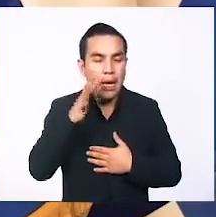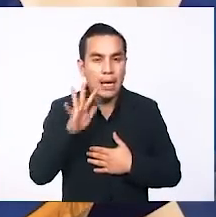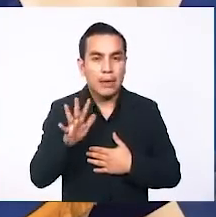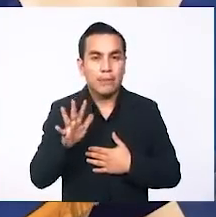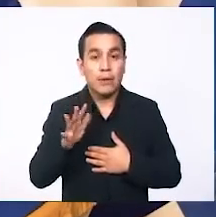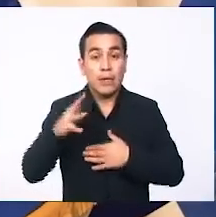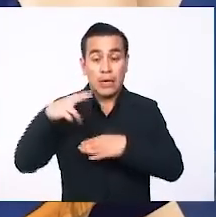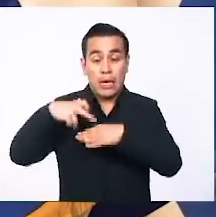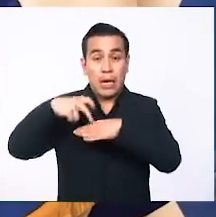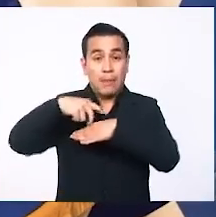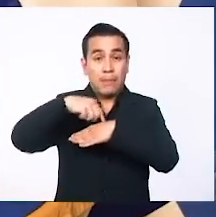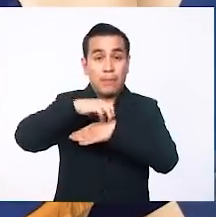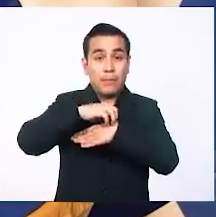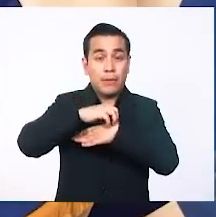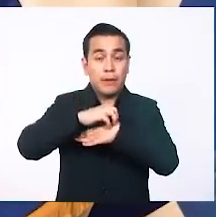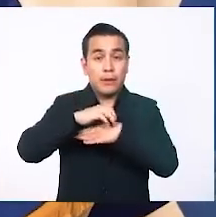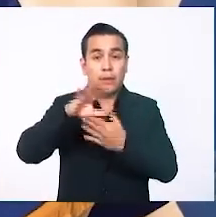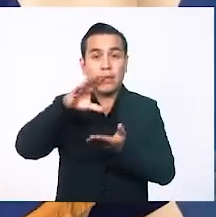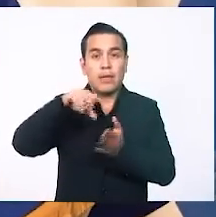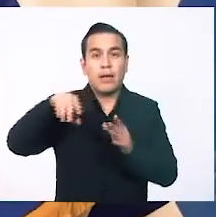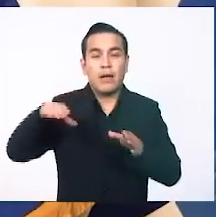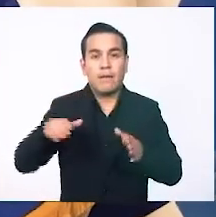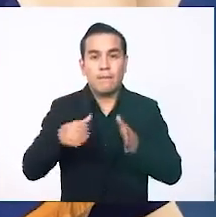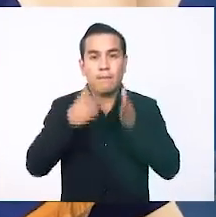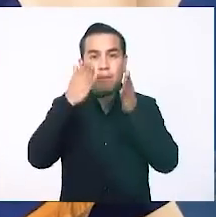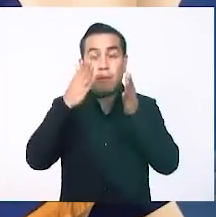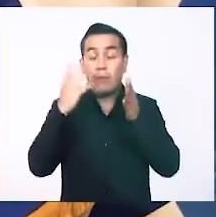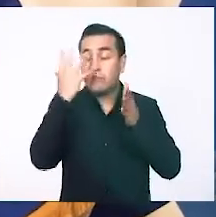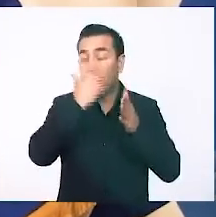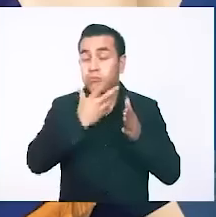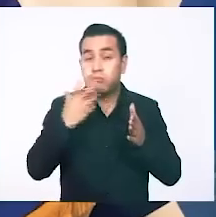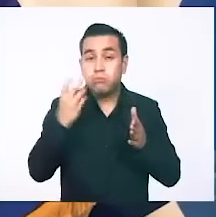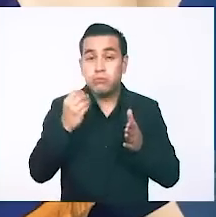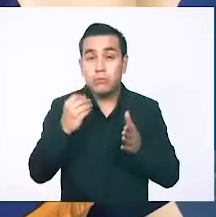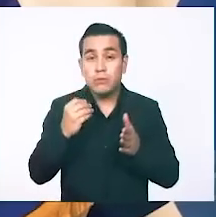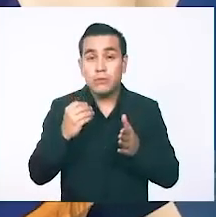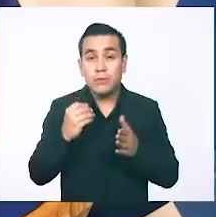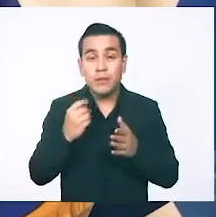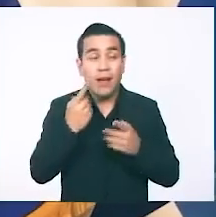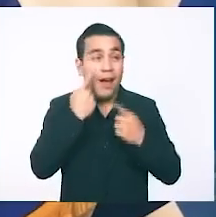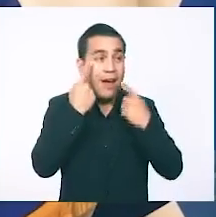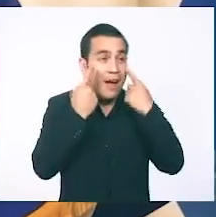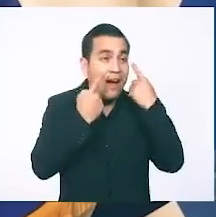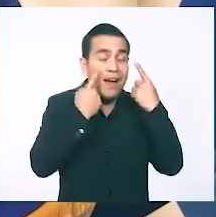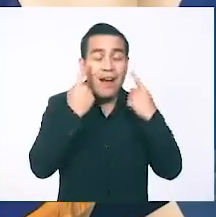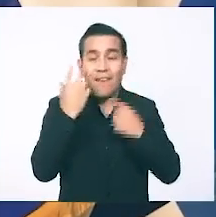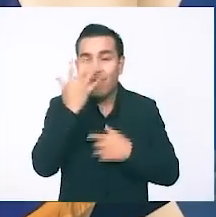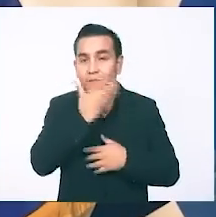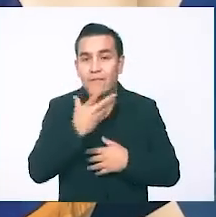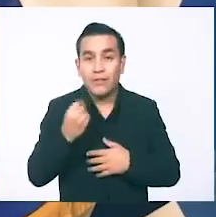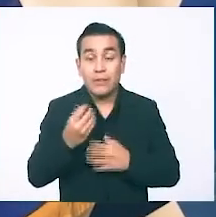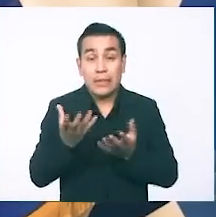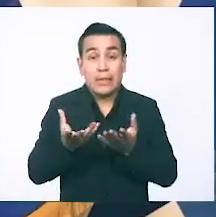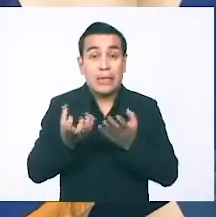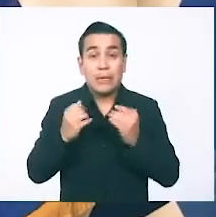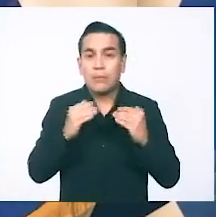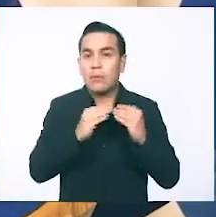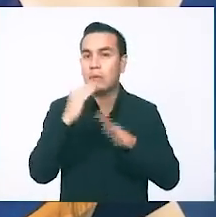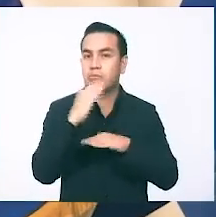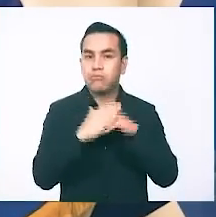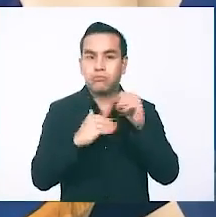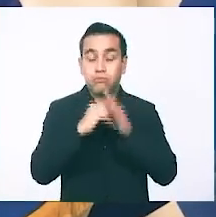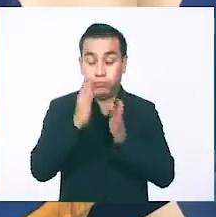para caminar por París es una cosa, es un paseo por sí solo. A nosotros nos encantaría tener ese tipo de